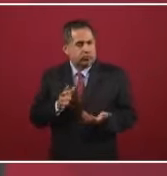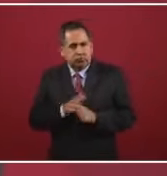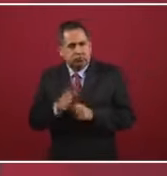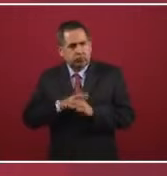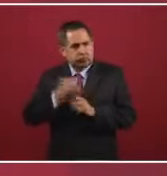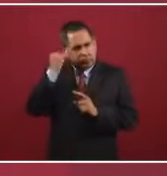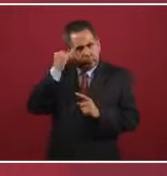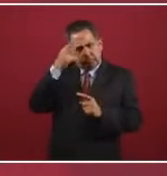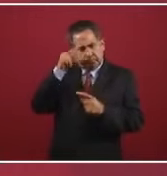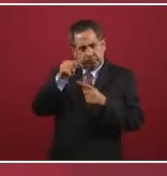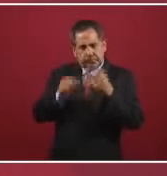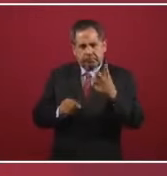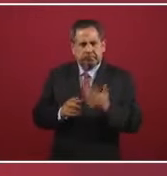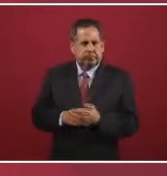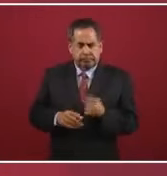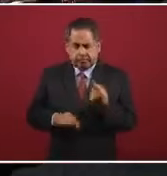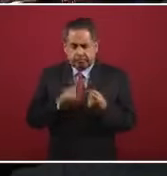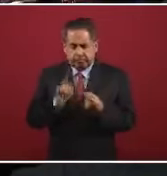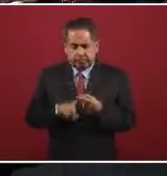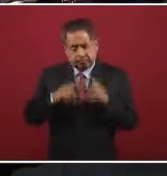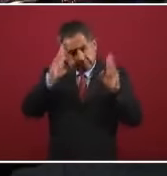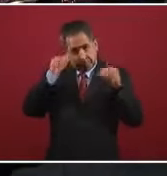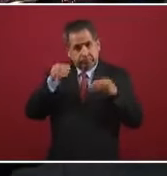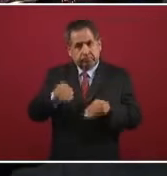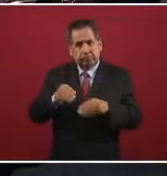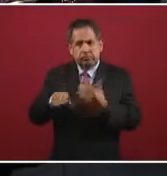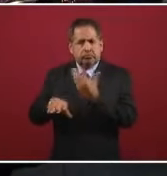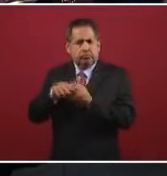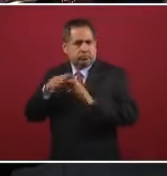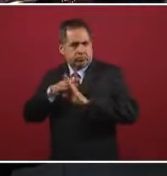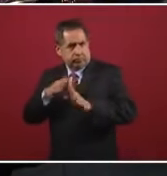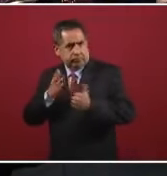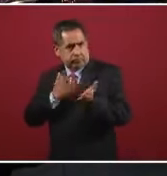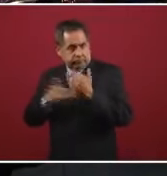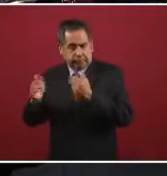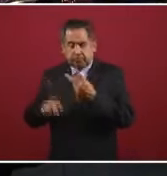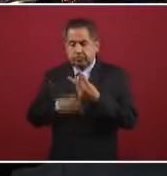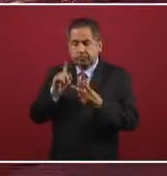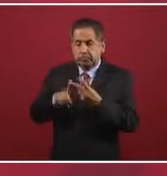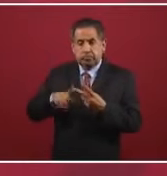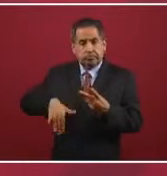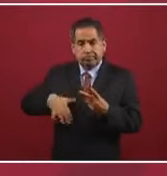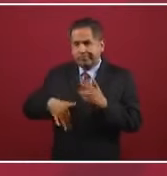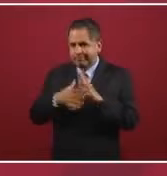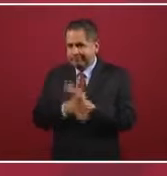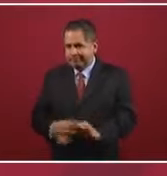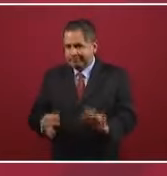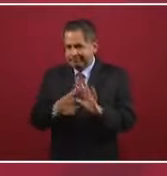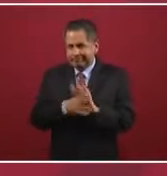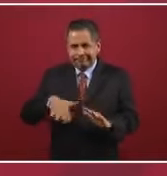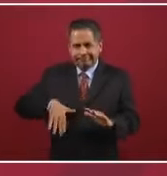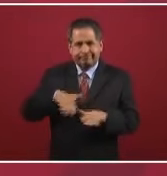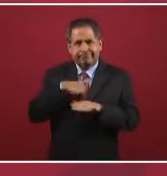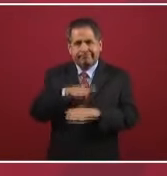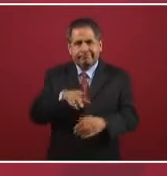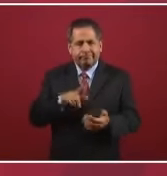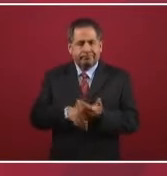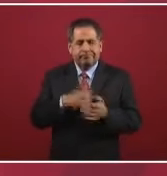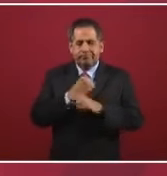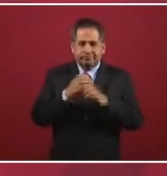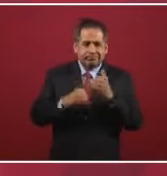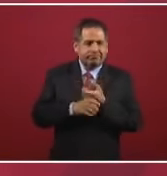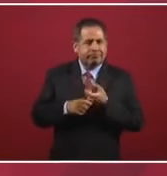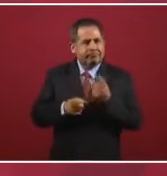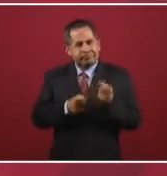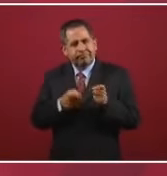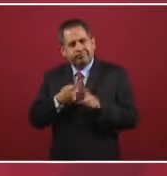mexicanas? Nuestro enfoque sobre la migración y el desarrollo y lo que acabo de explicar ahora respecto a las armas